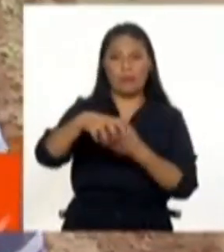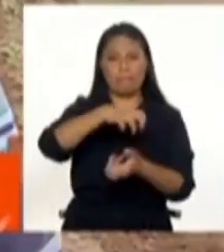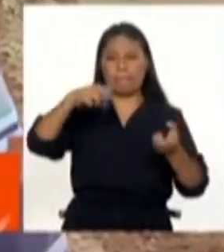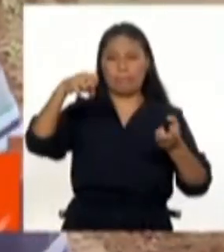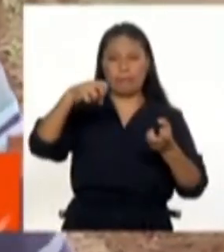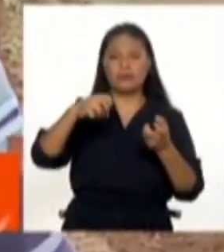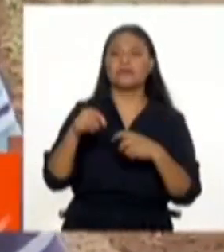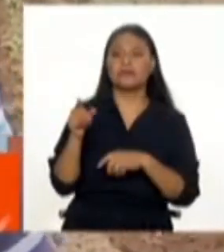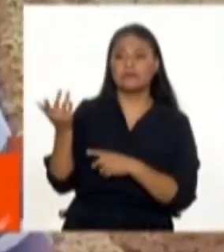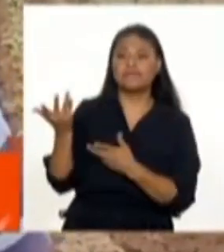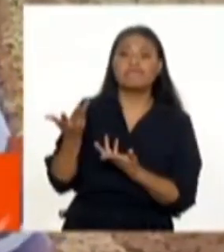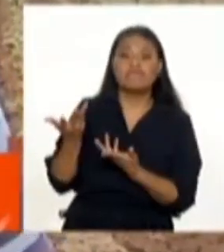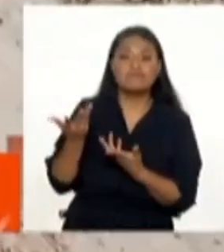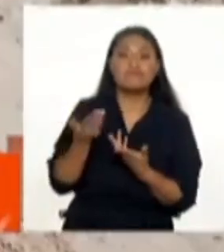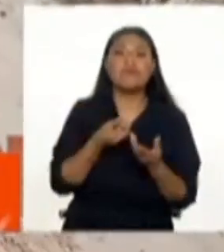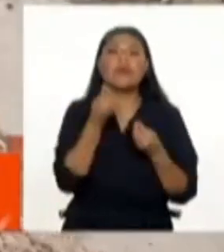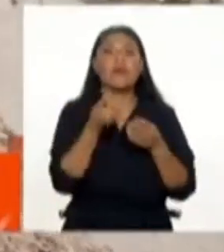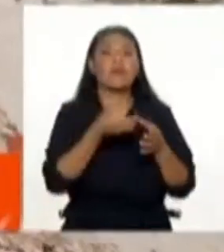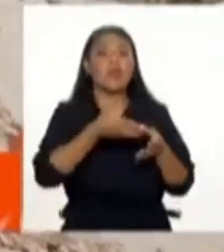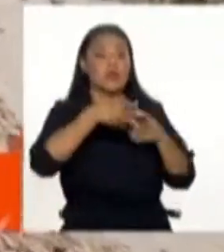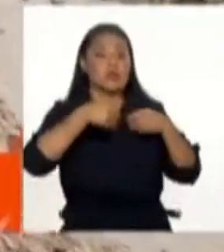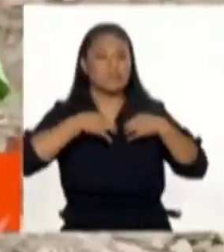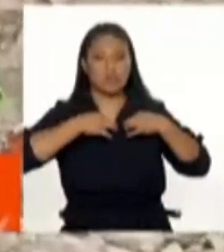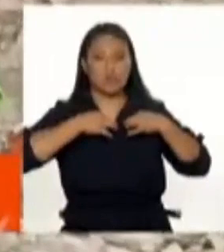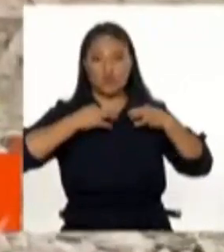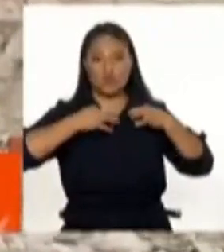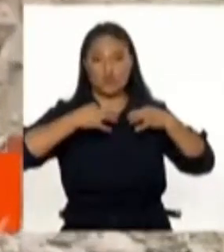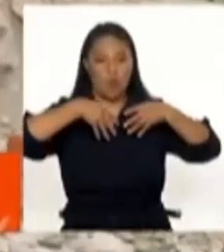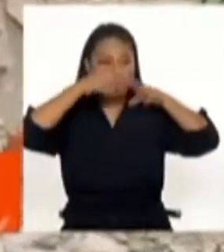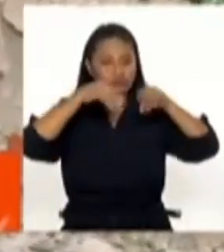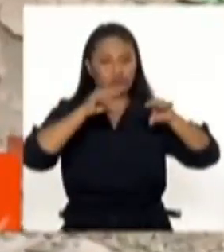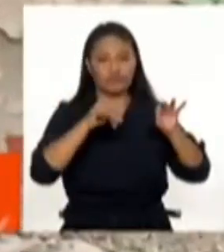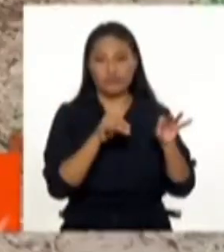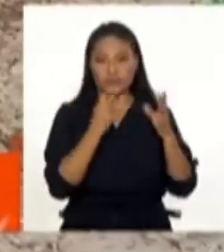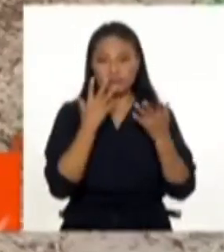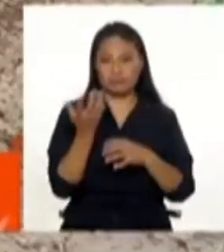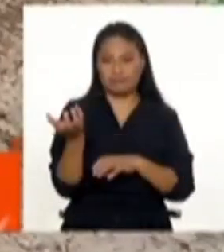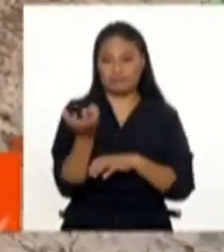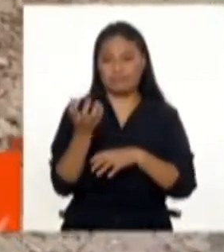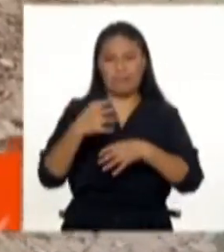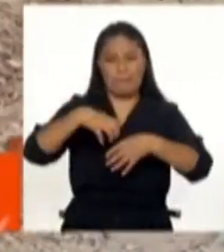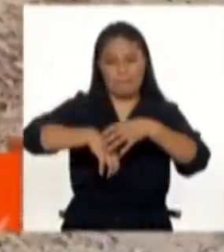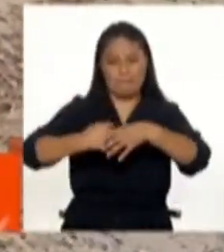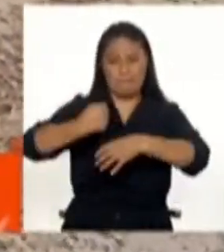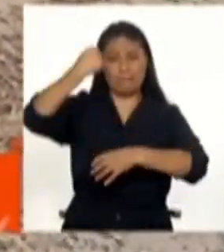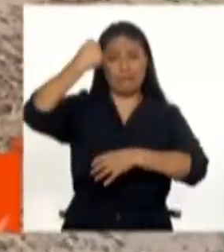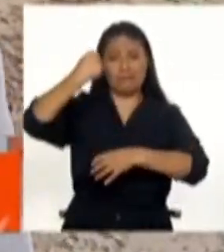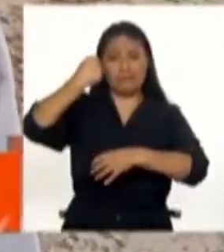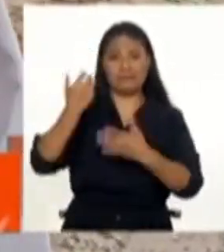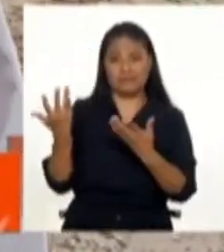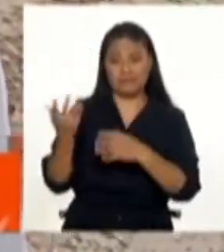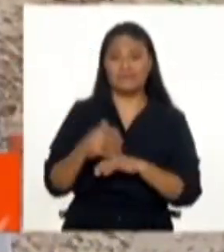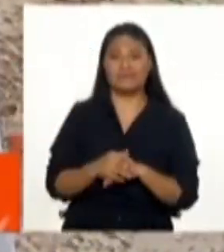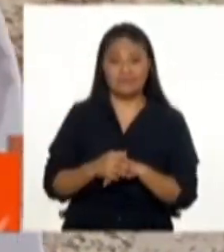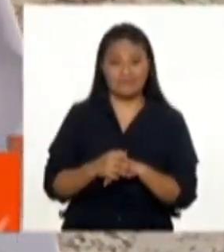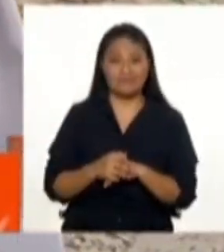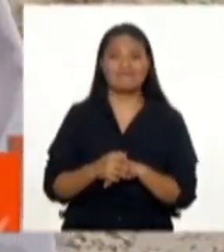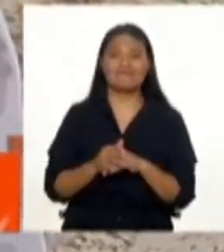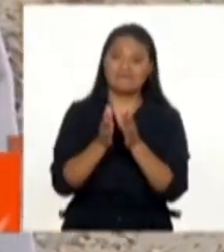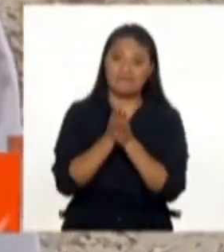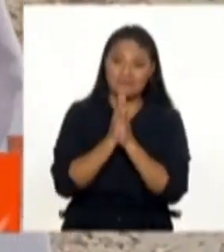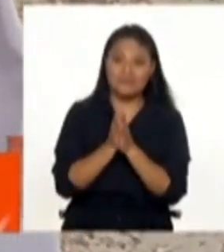reciclaje, por ejemplo, ¿cómo se puede evitar que las papas, miren cómo quedaron esos pobres tubérculos?